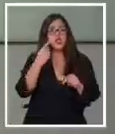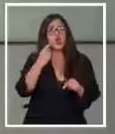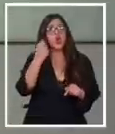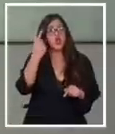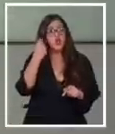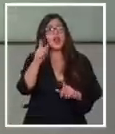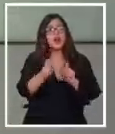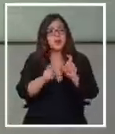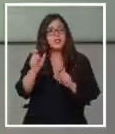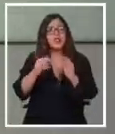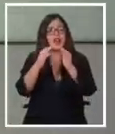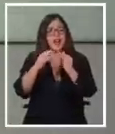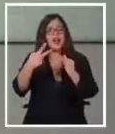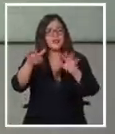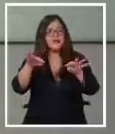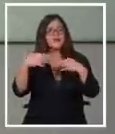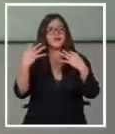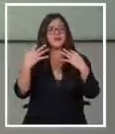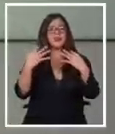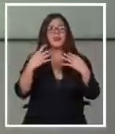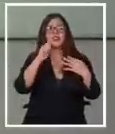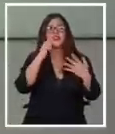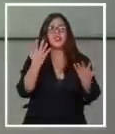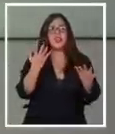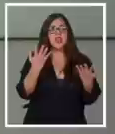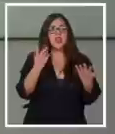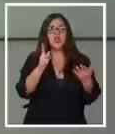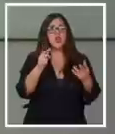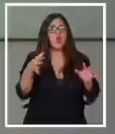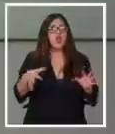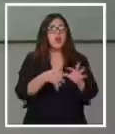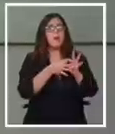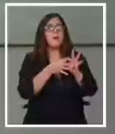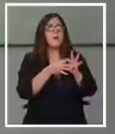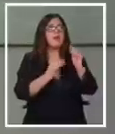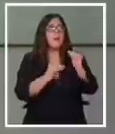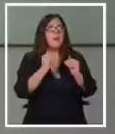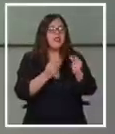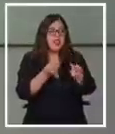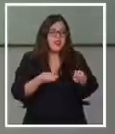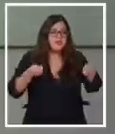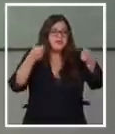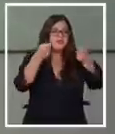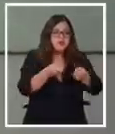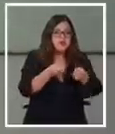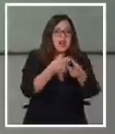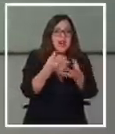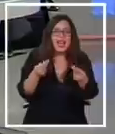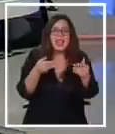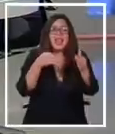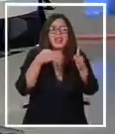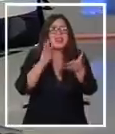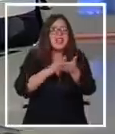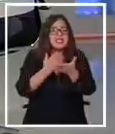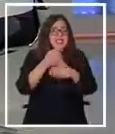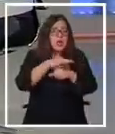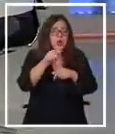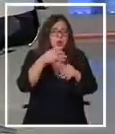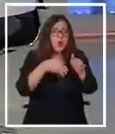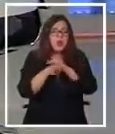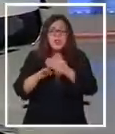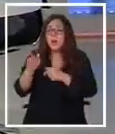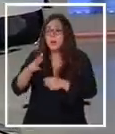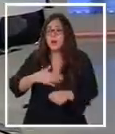quienes están en su casa en donde no depende de la cantidad de plata que tienes en el bolsillo la calidad de la salud de la que accede por lo tanto yo no tengo